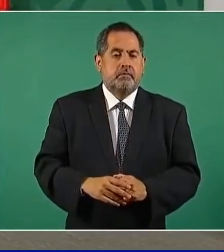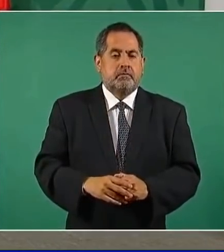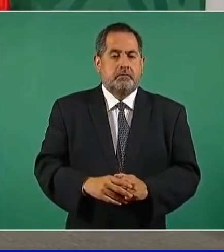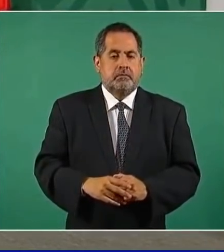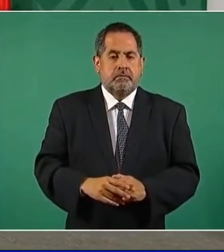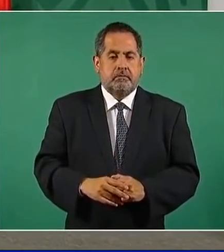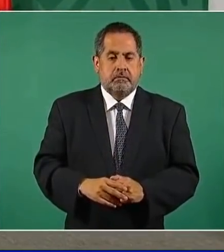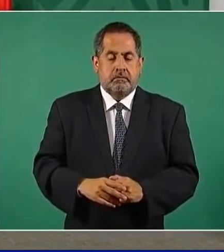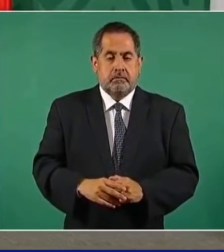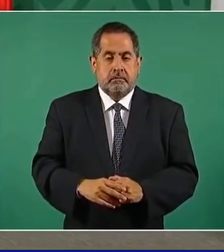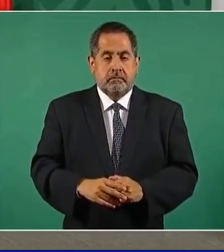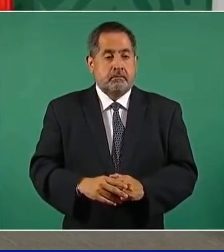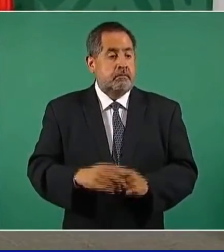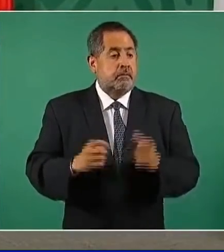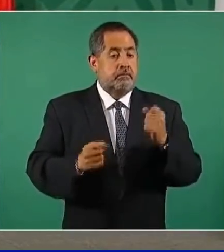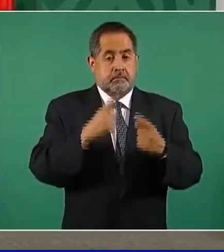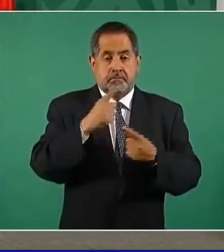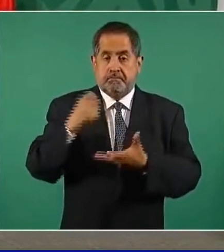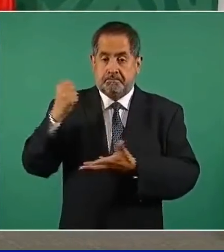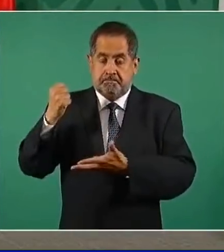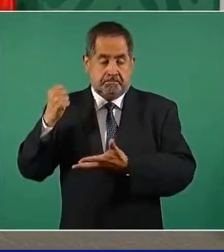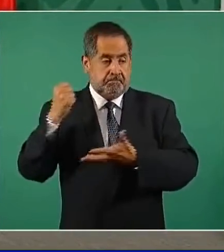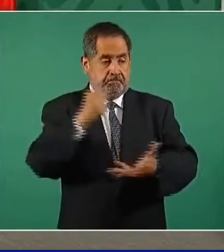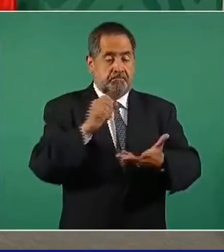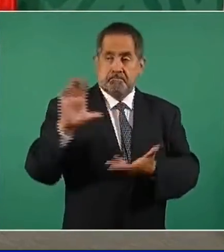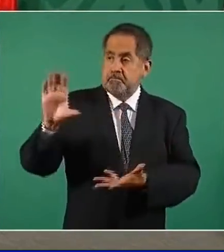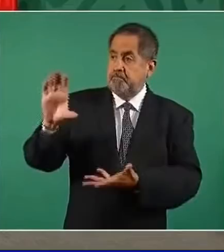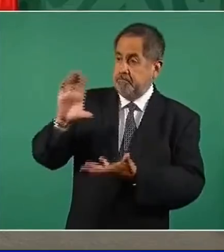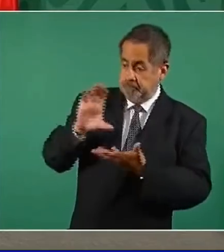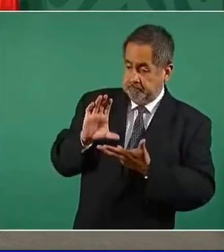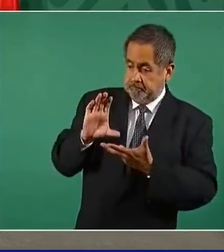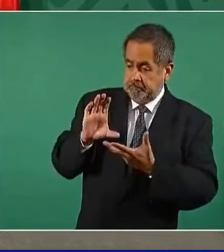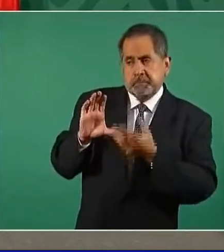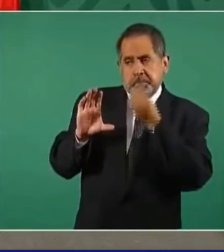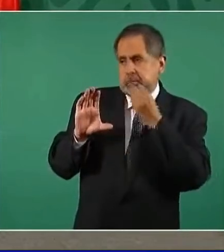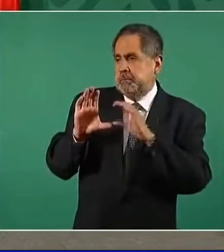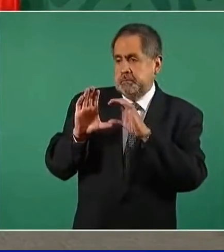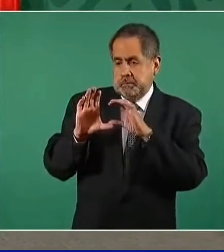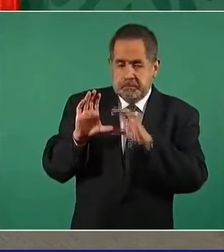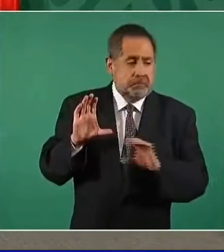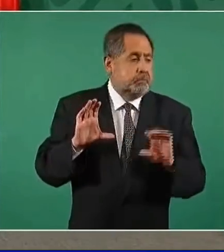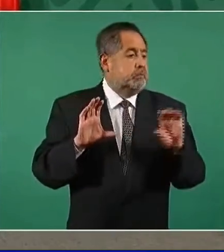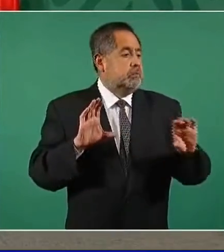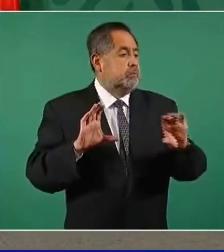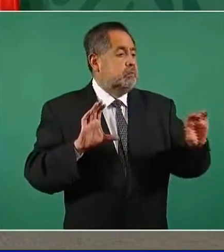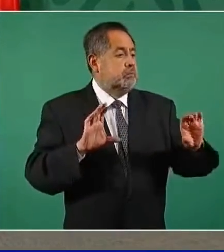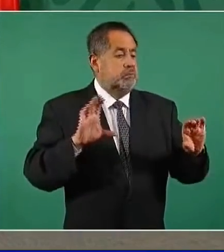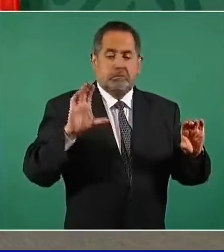Entonces, agarraron participaciones para pagar esos créditos de corto plazo